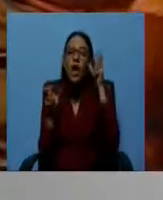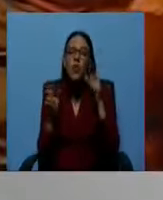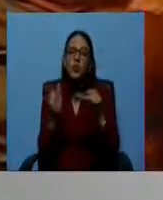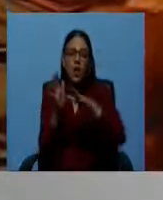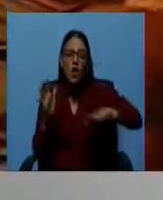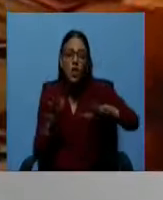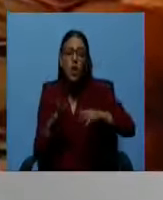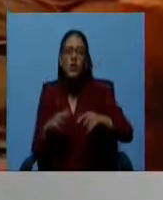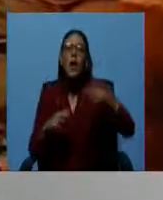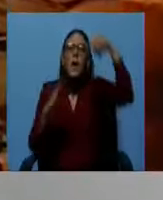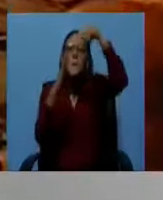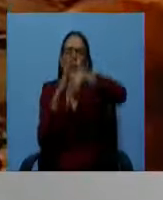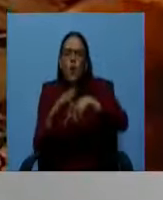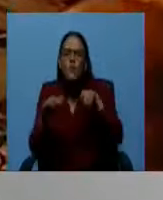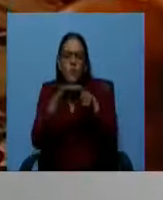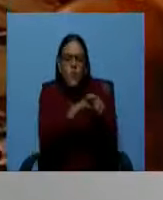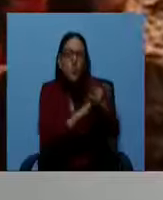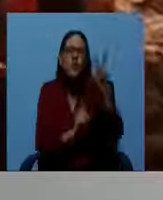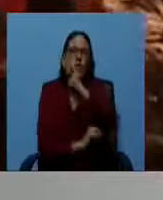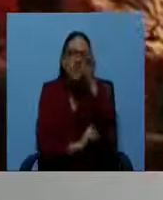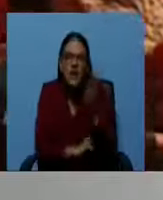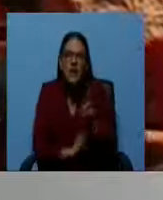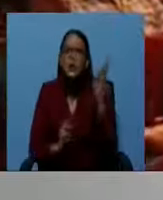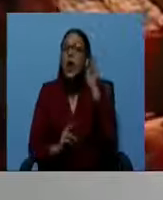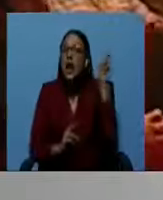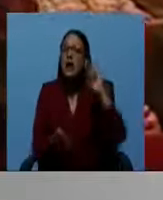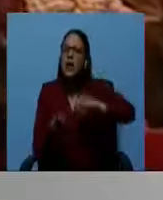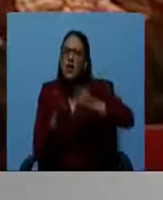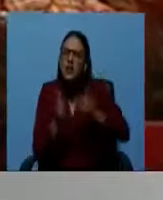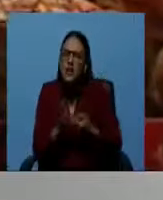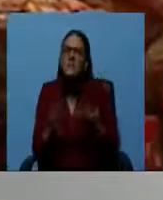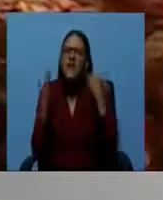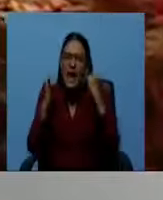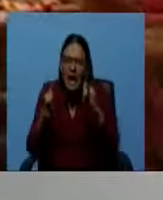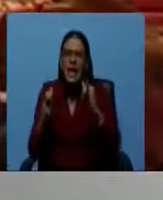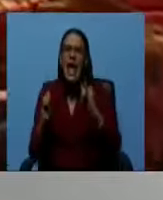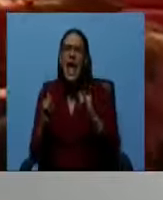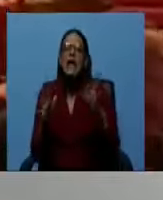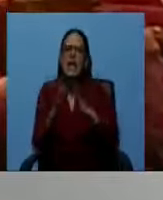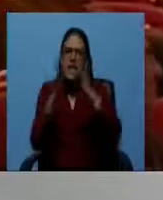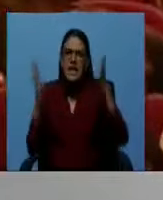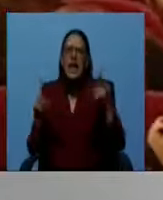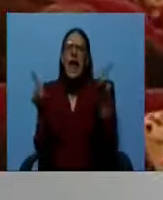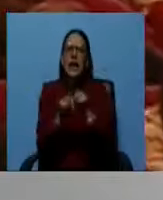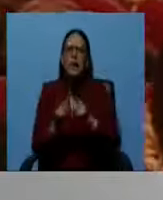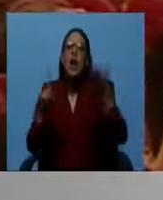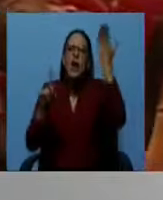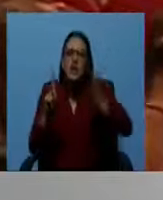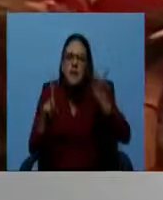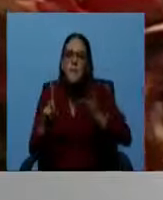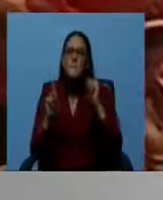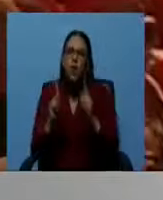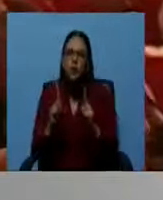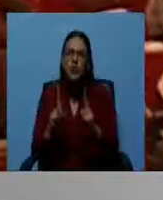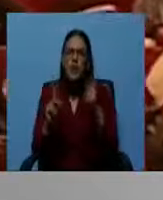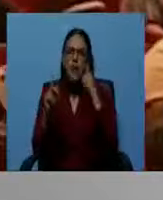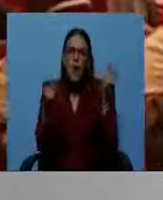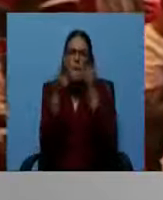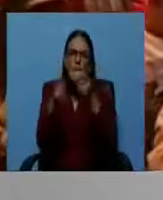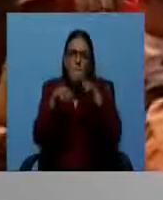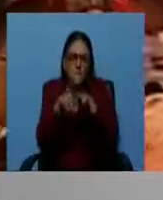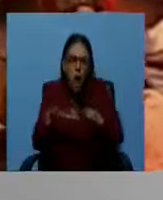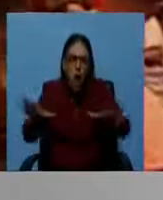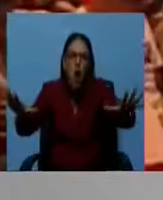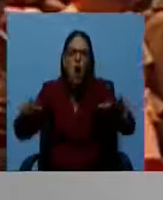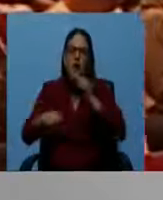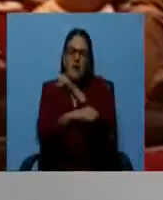interior del país. La radio sigue siendo un medio que tiene una gran penetración, una gran fuerza.